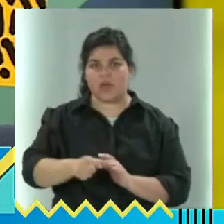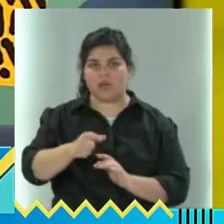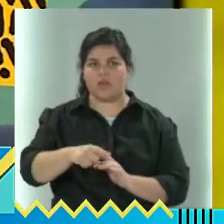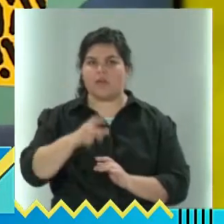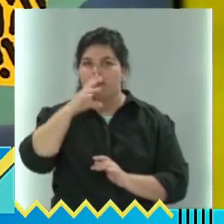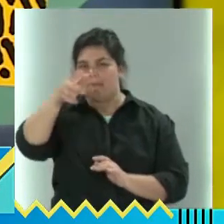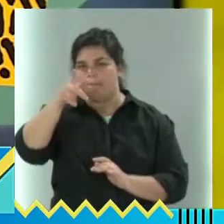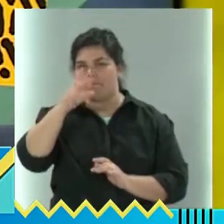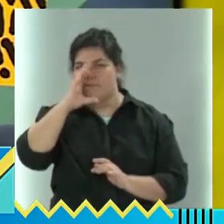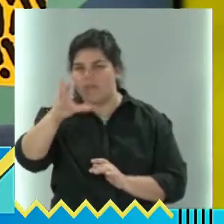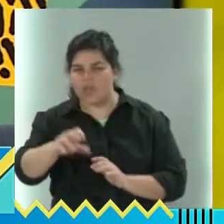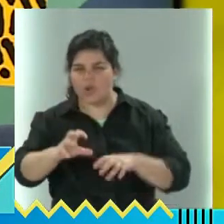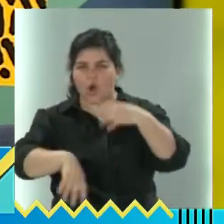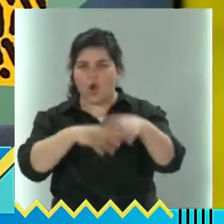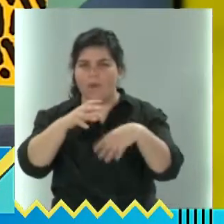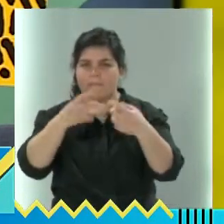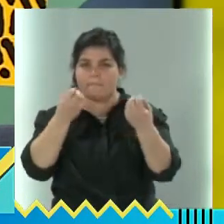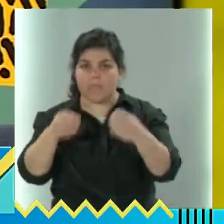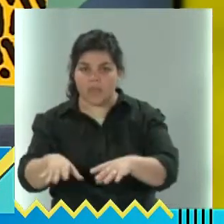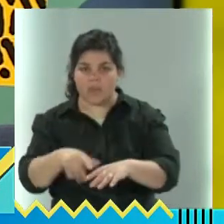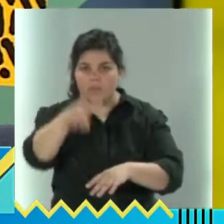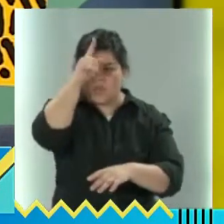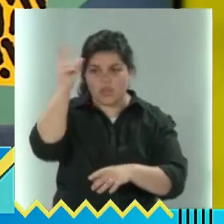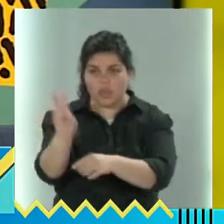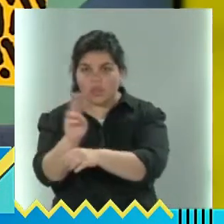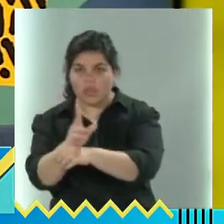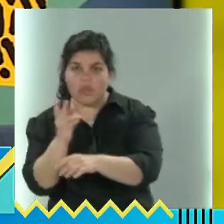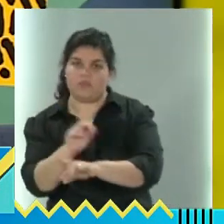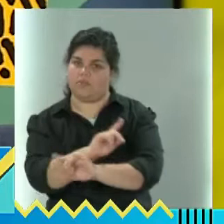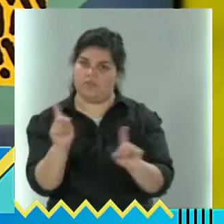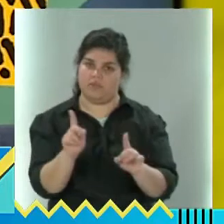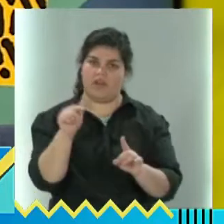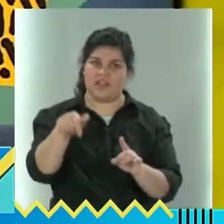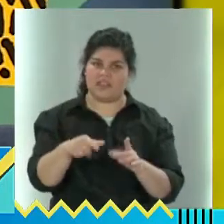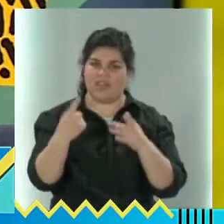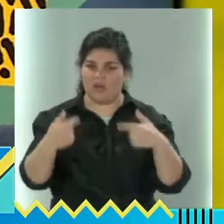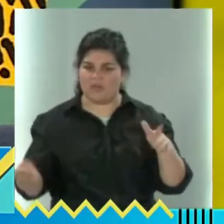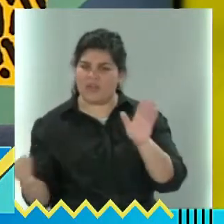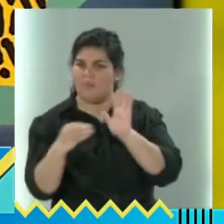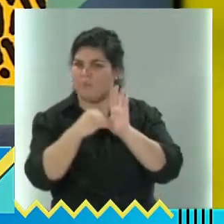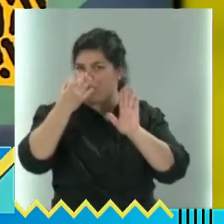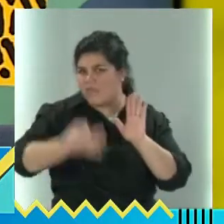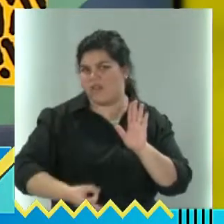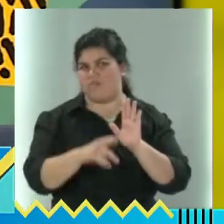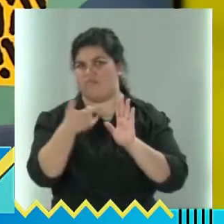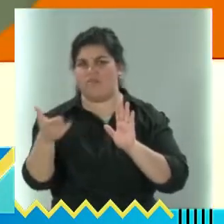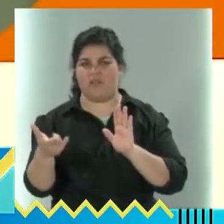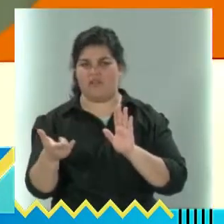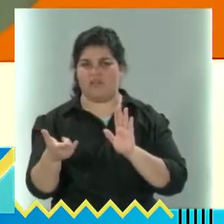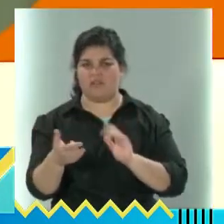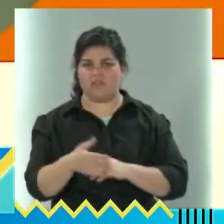persiguiendo la policía. Son cosas que en definitiva creemos que no están acordes a